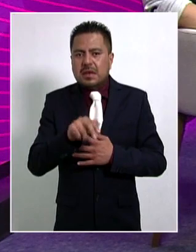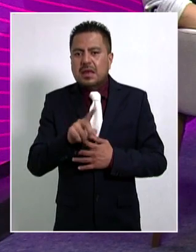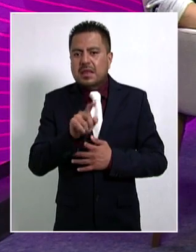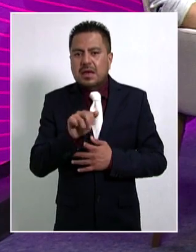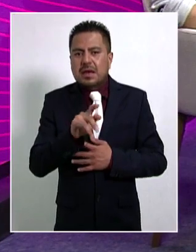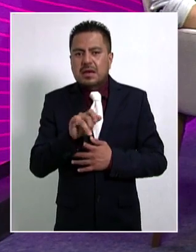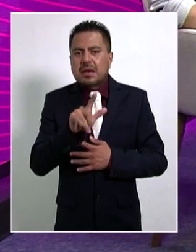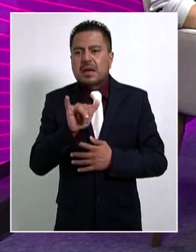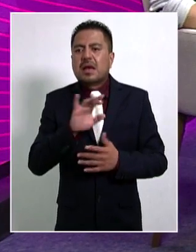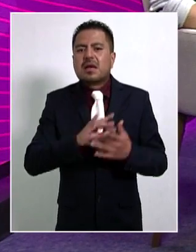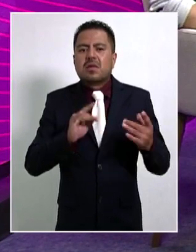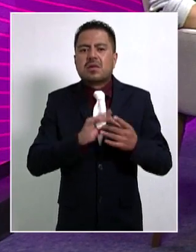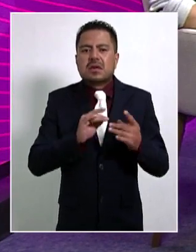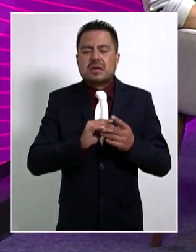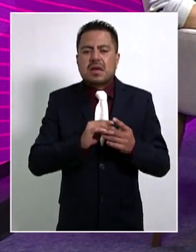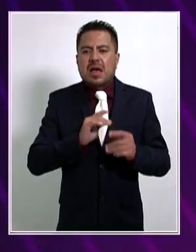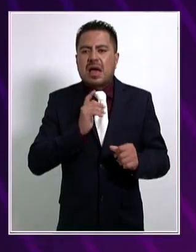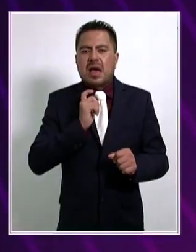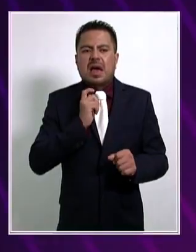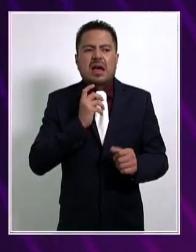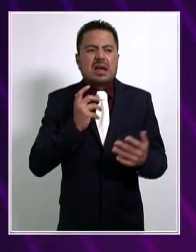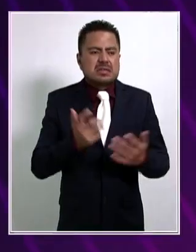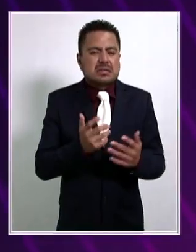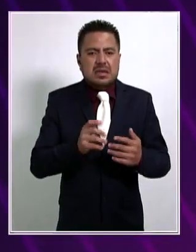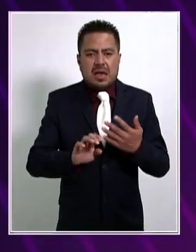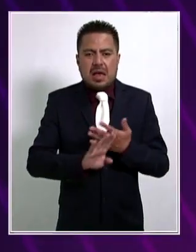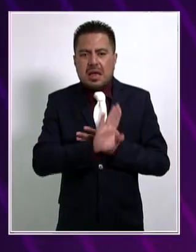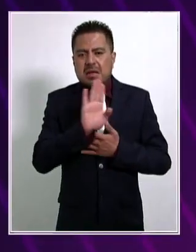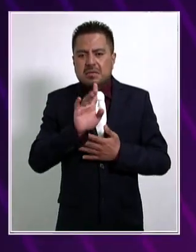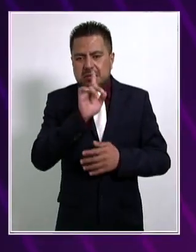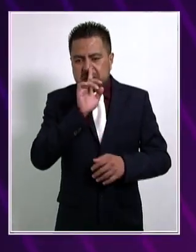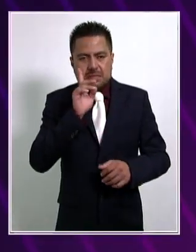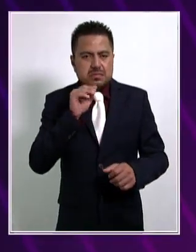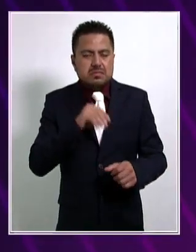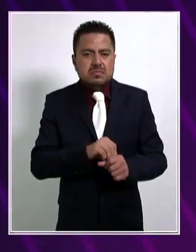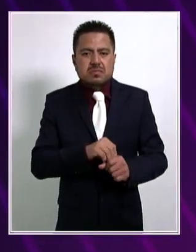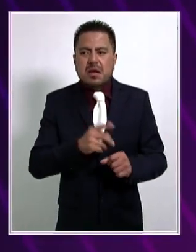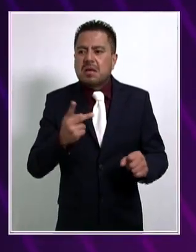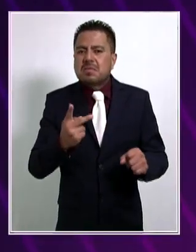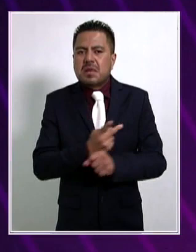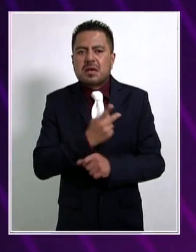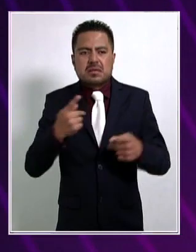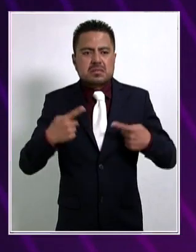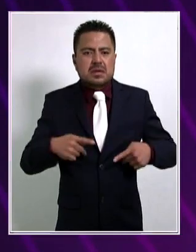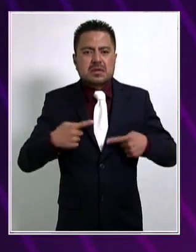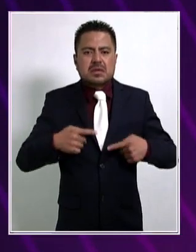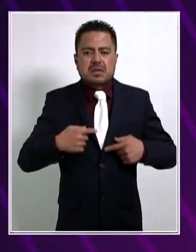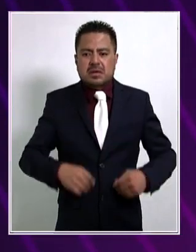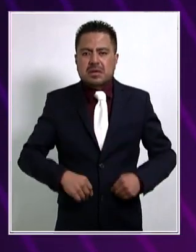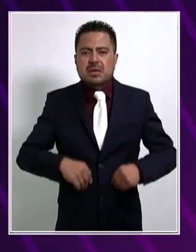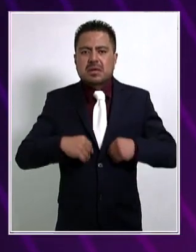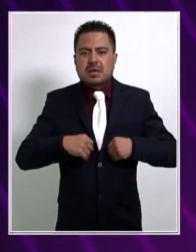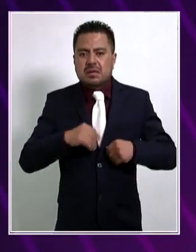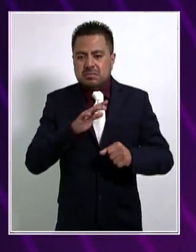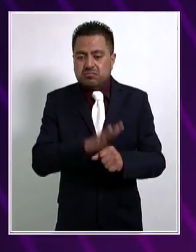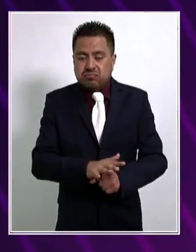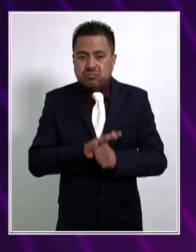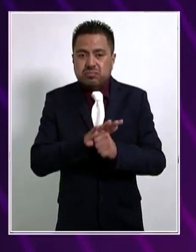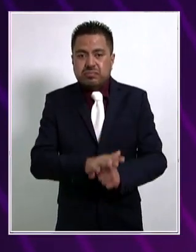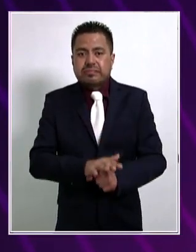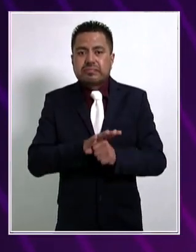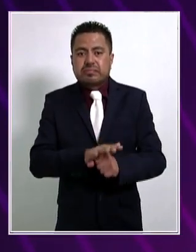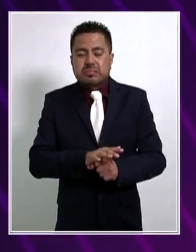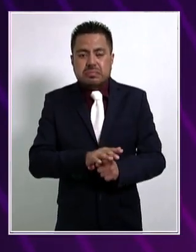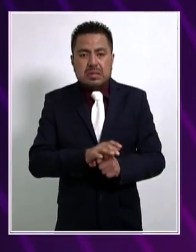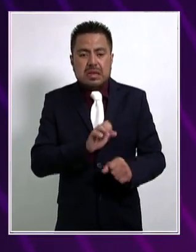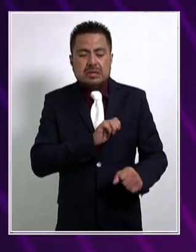Daniela, cuéntanos qué hace Almas Cautivas y qué pasa con las personas que viven en reclusión, que tienen una circunstancia